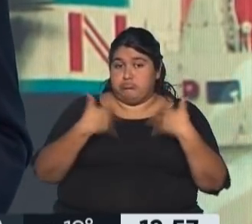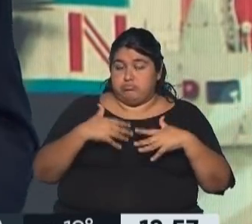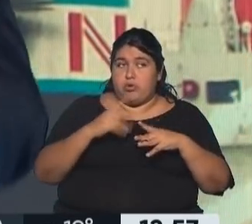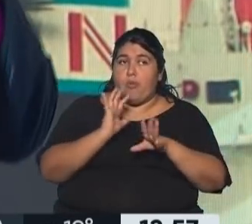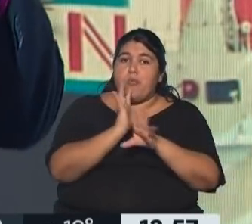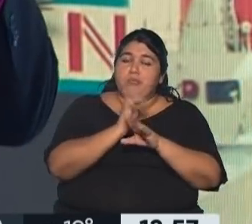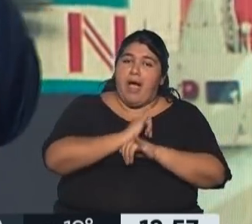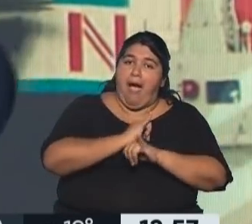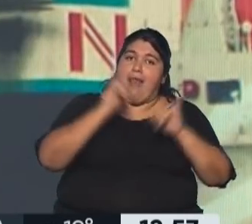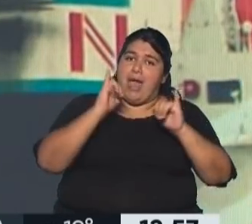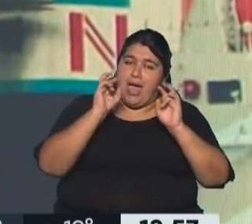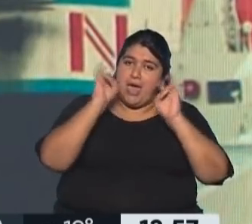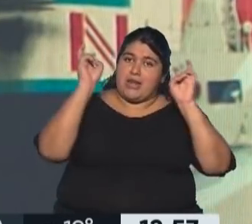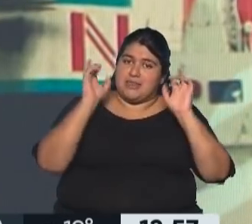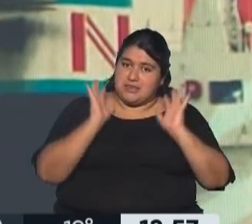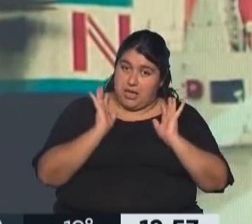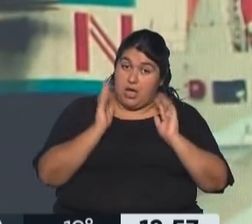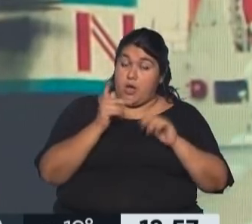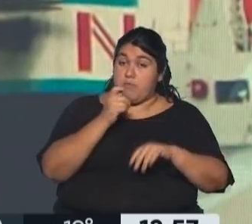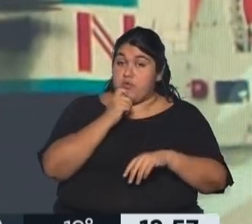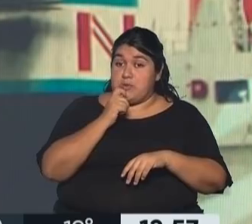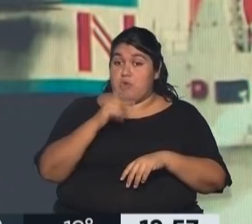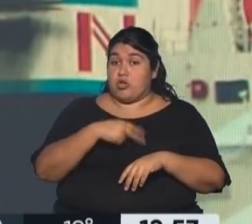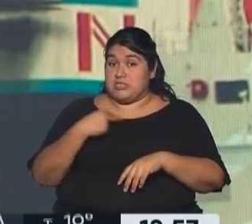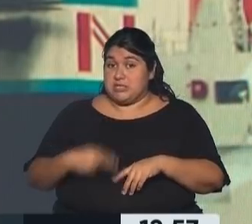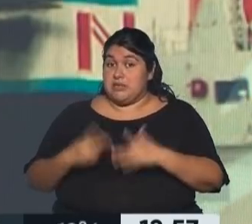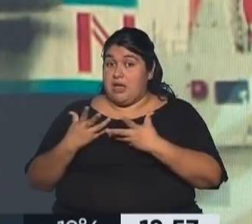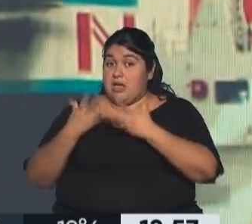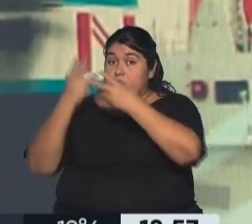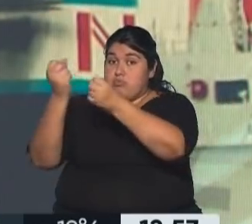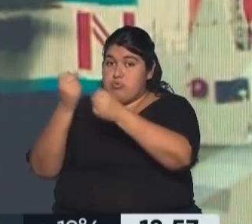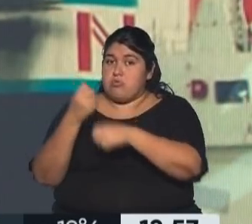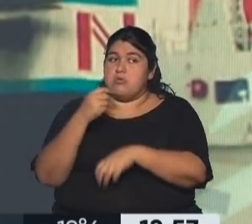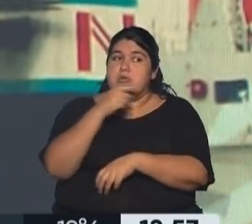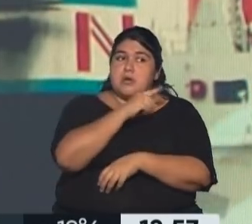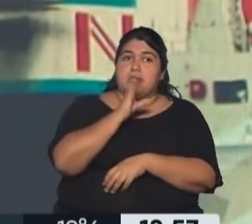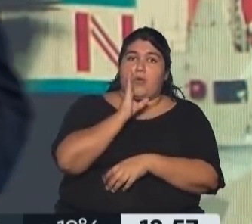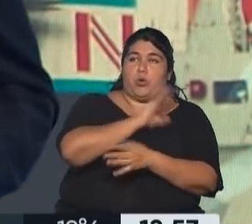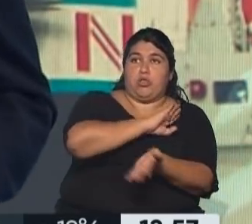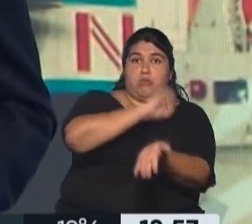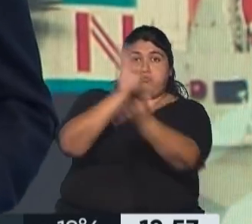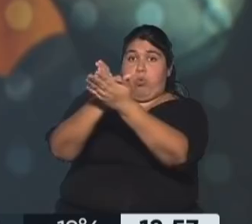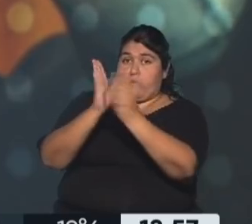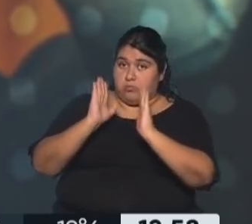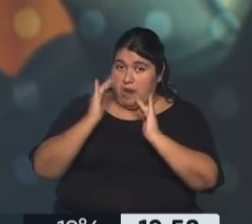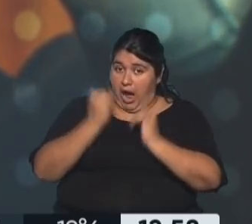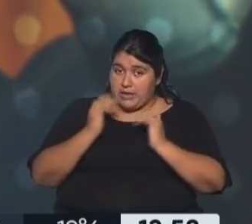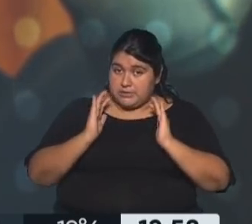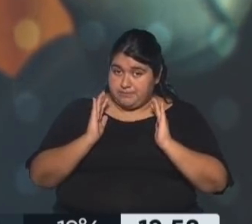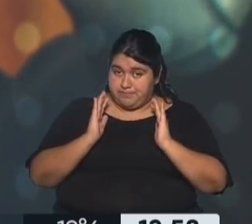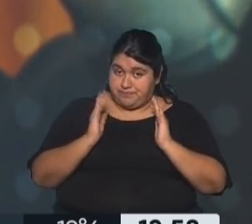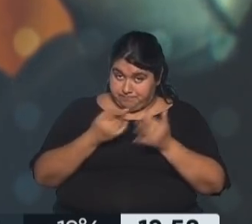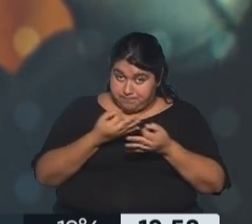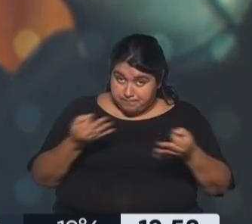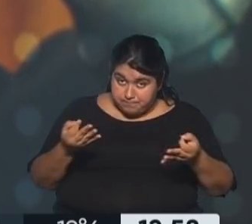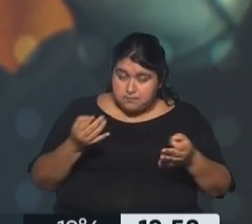advertencia, China apoya militarmente a Rusia, habrá sanciones, le dijo el presidente estadounidense. Es así.